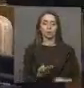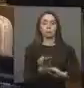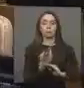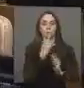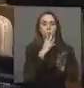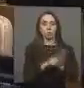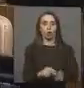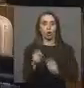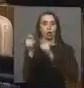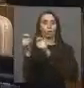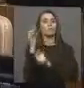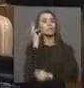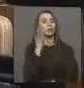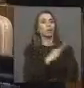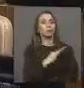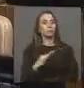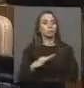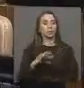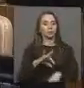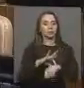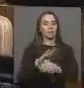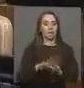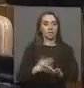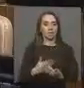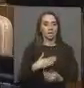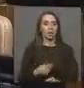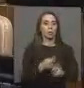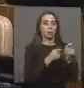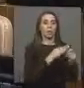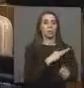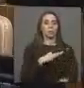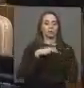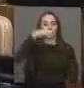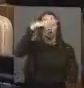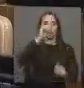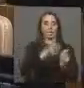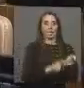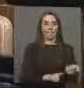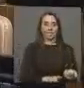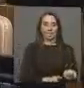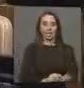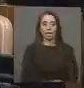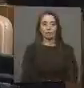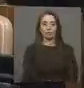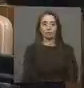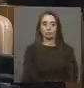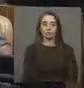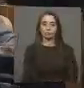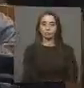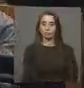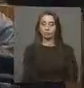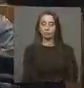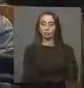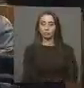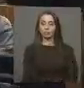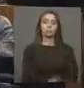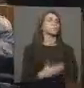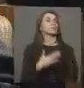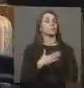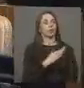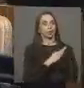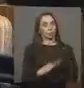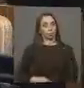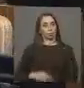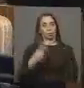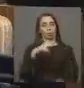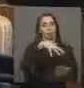oficios a la zona ministra de salud al ministro de energía con el propósito de expresar mi opinión como parlamentario de la